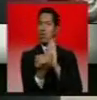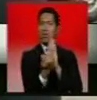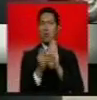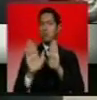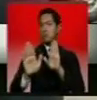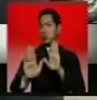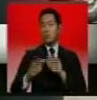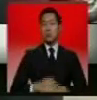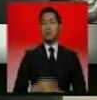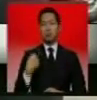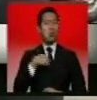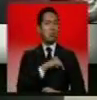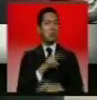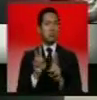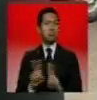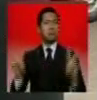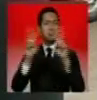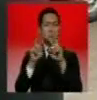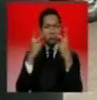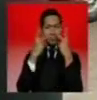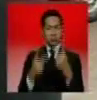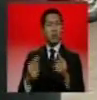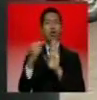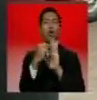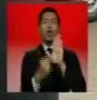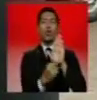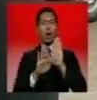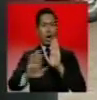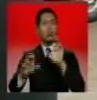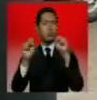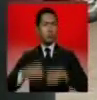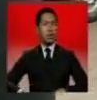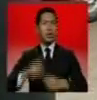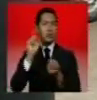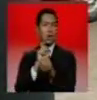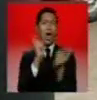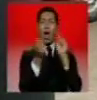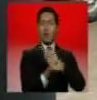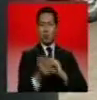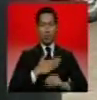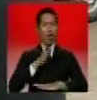Valoramos esta posibilidad que ahora hay una norma que les permite cambiar su género. Básicamente estoy aquí como testigo.